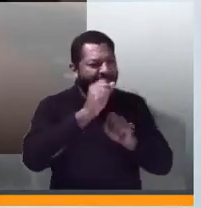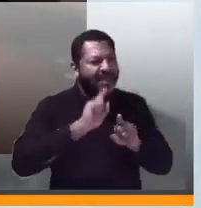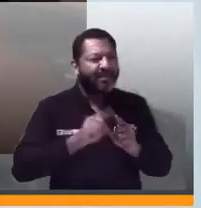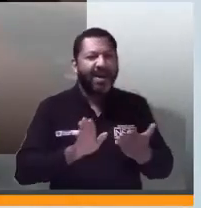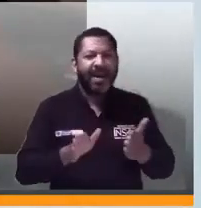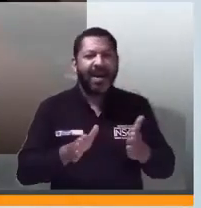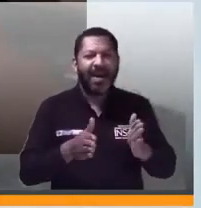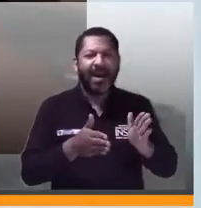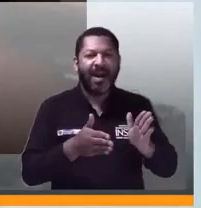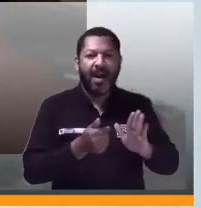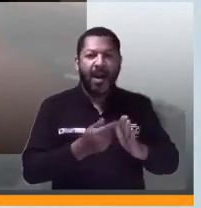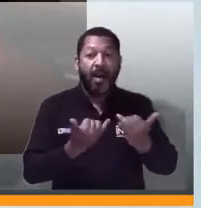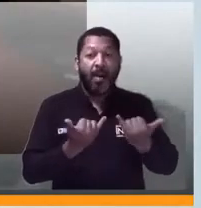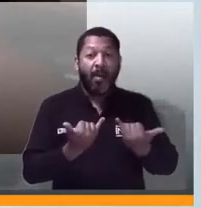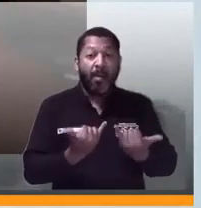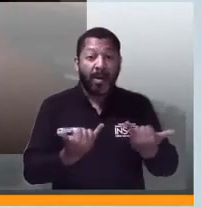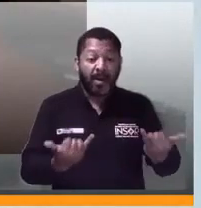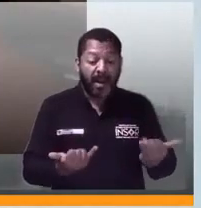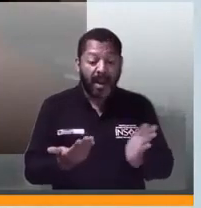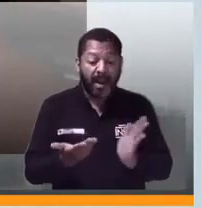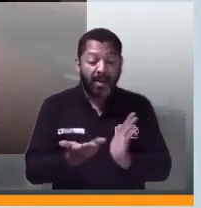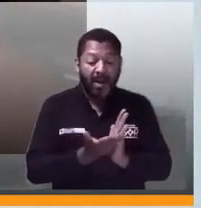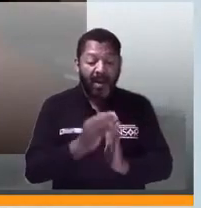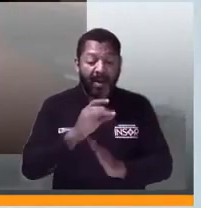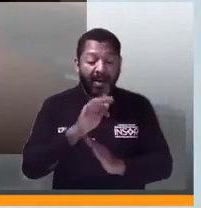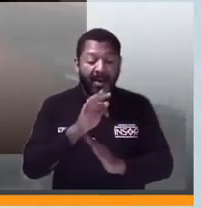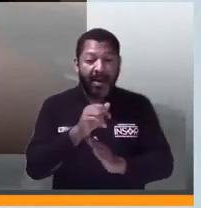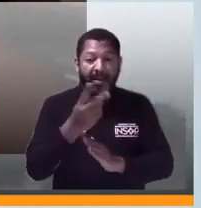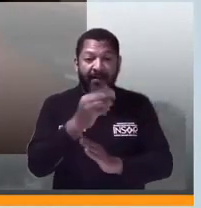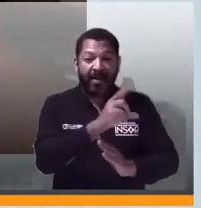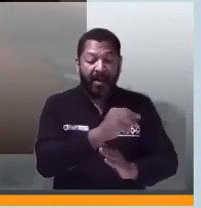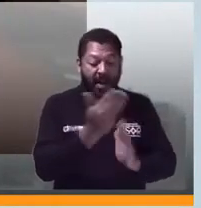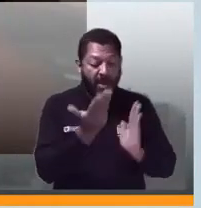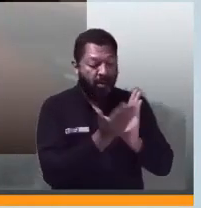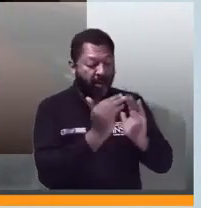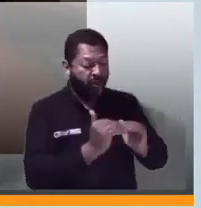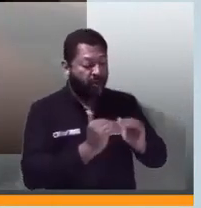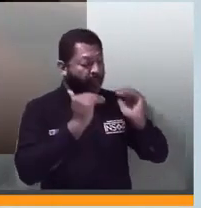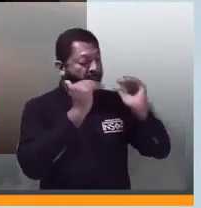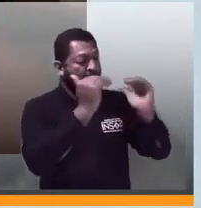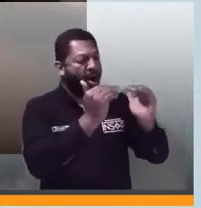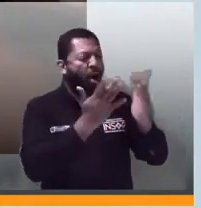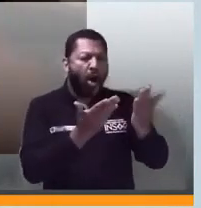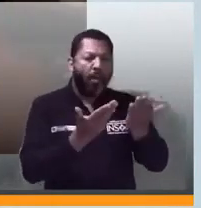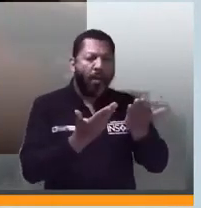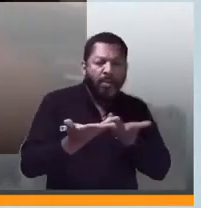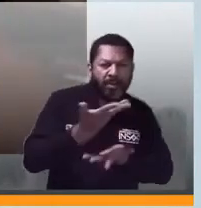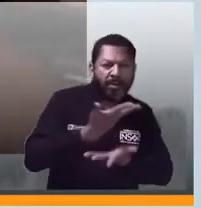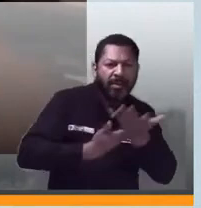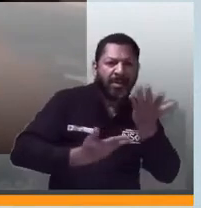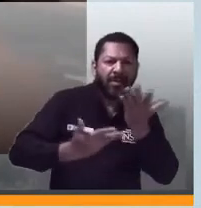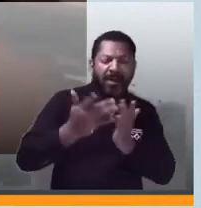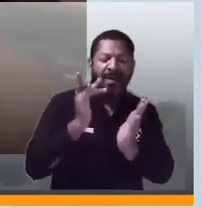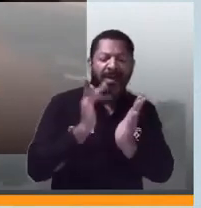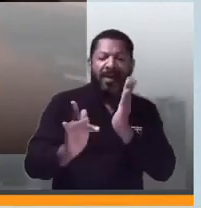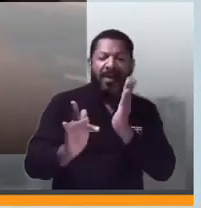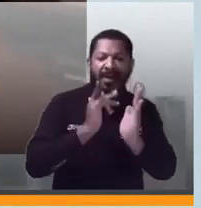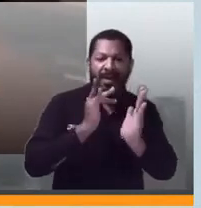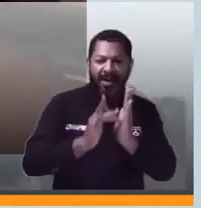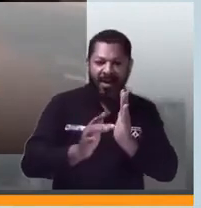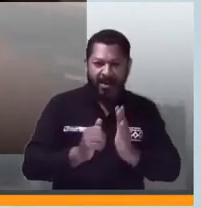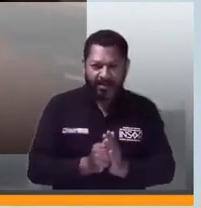en los talleres Educated 2020, educación superior de calidad y mediada por tecnologías